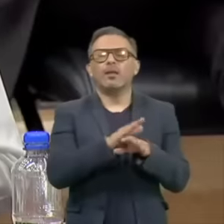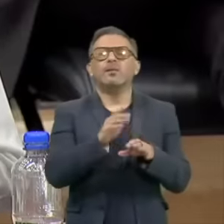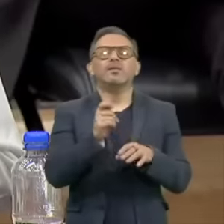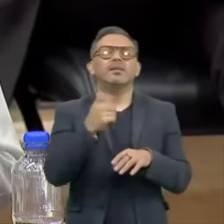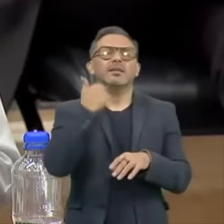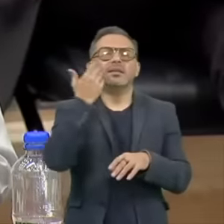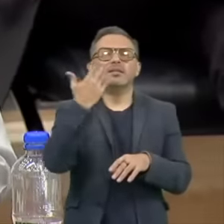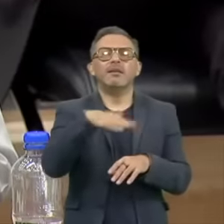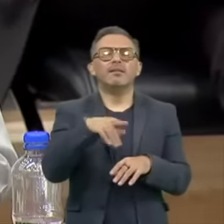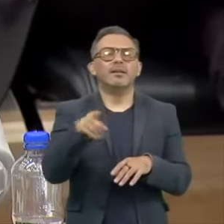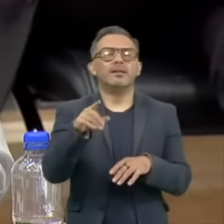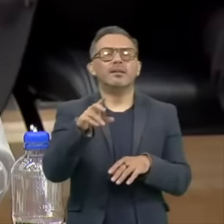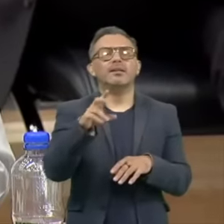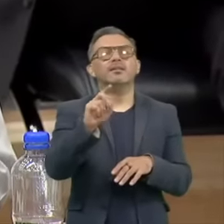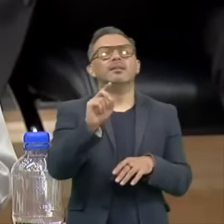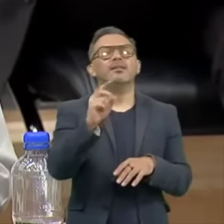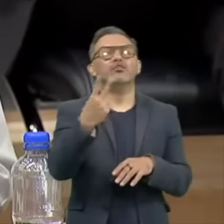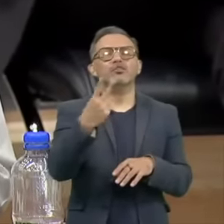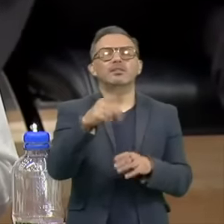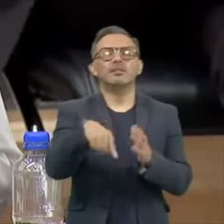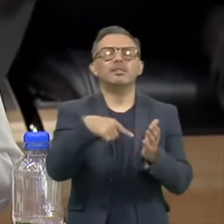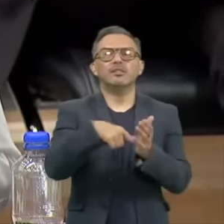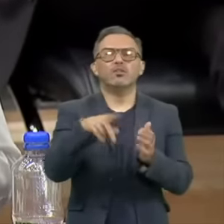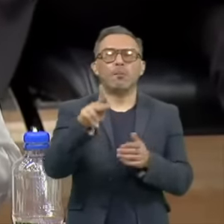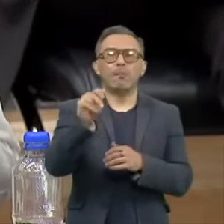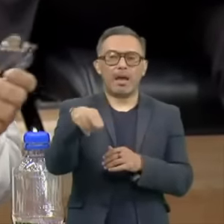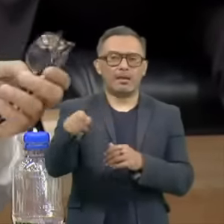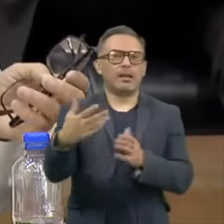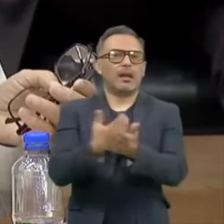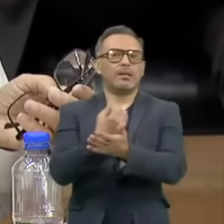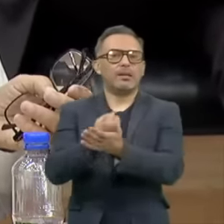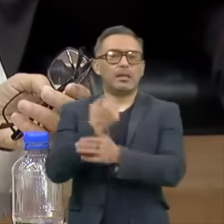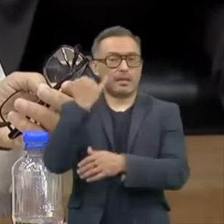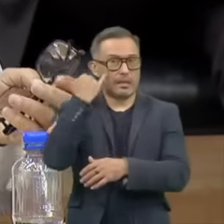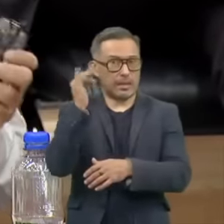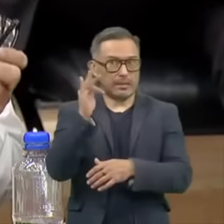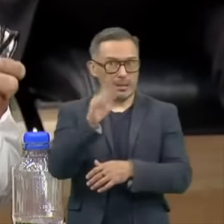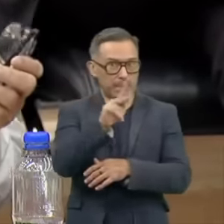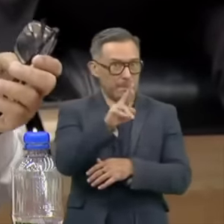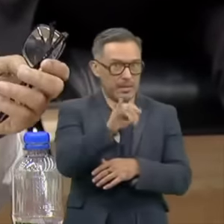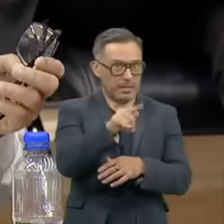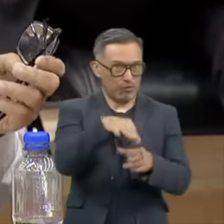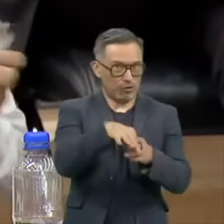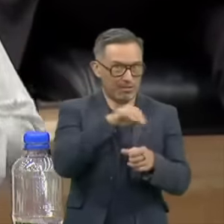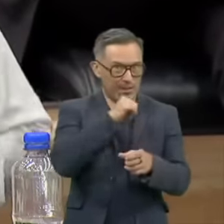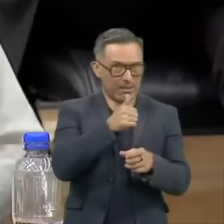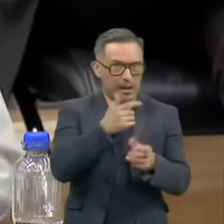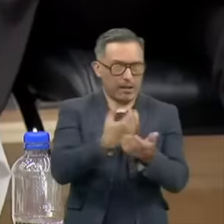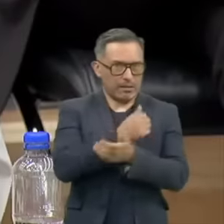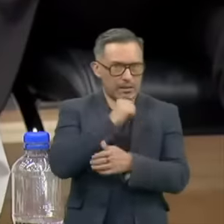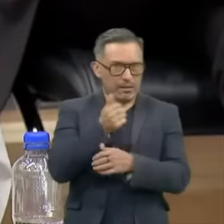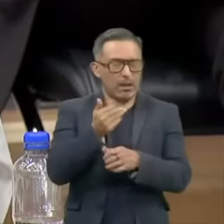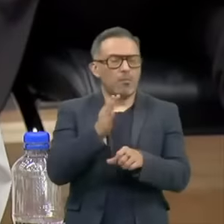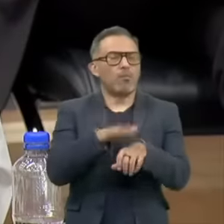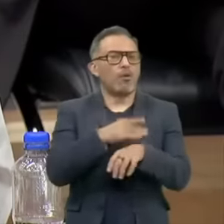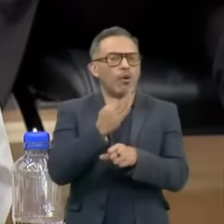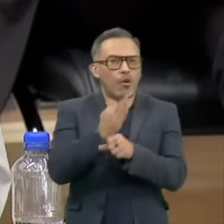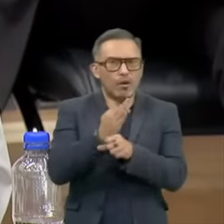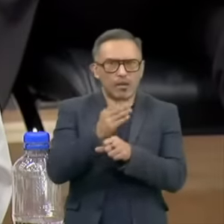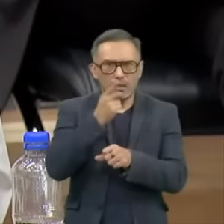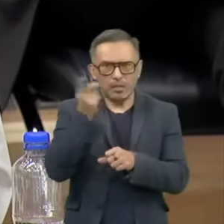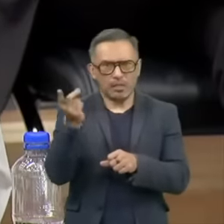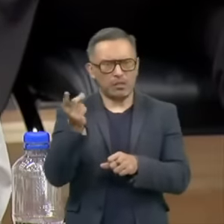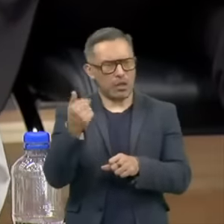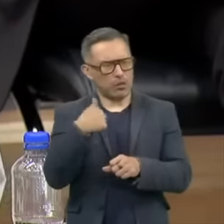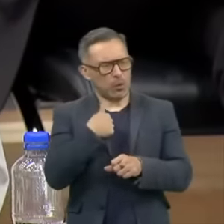32 distritos que ganó Acción Nacional, cuántos no habría ganado sin los votos del PRI, porque no lo escuché decir que en este momento renuncia a